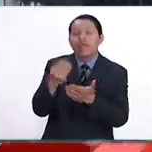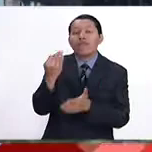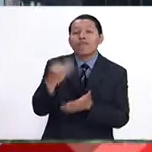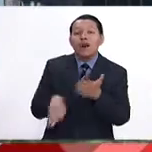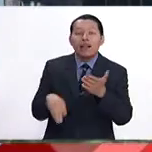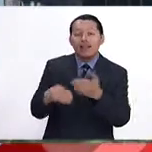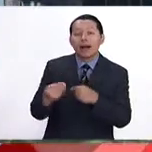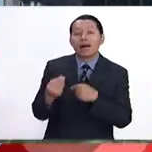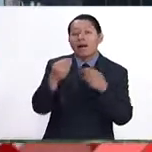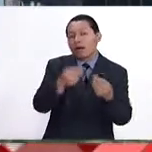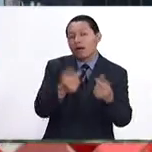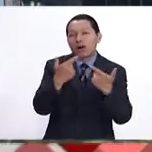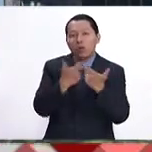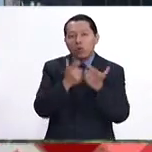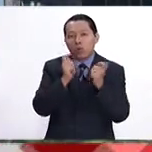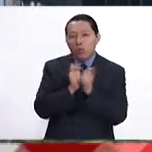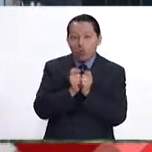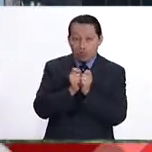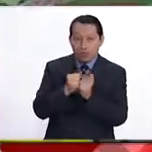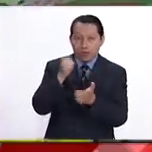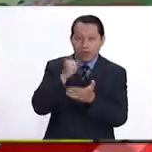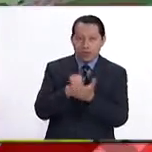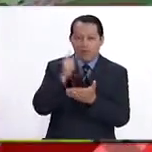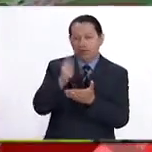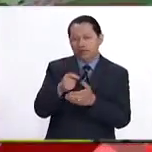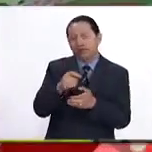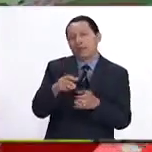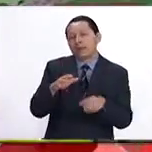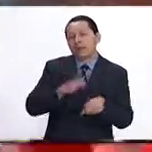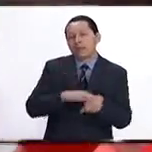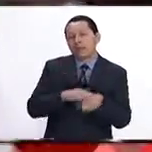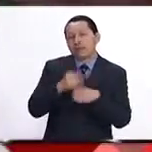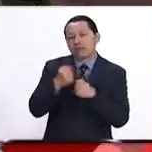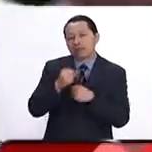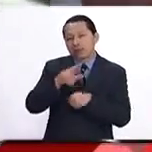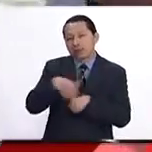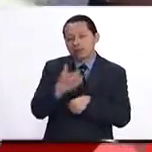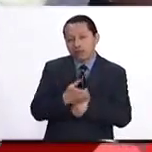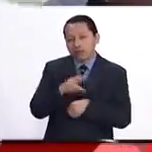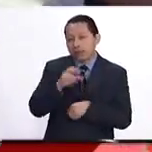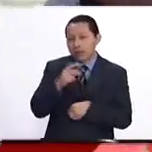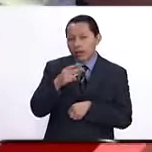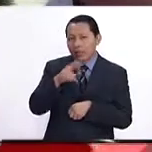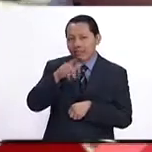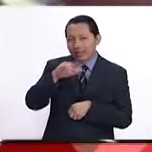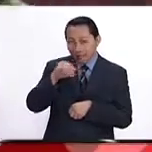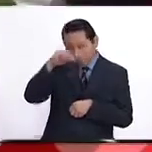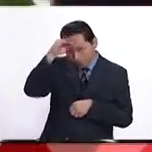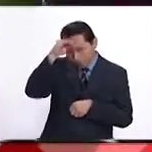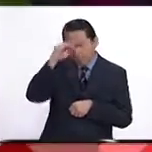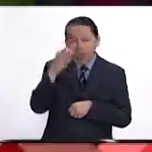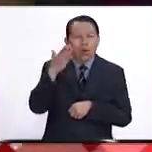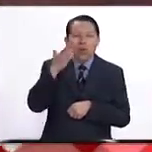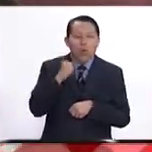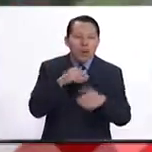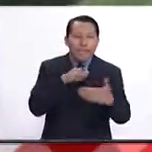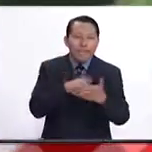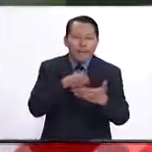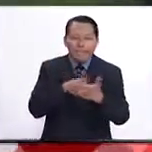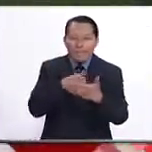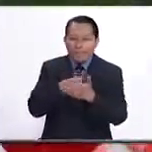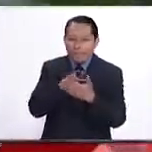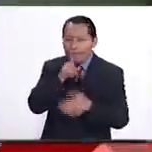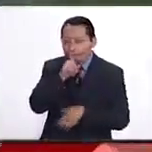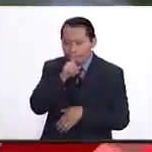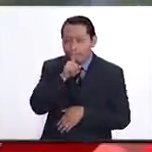por este grupo que es fundamentalmente republicano y donde piensan que no tendrán un obstáculo importante.